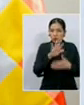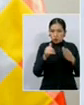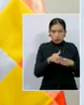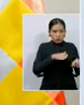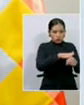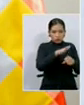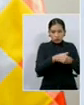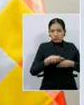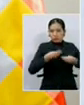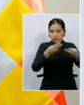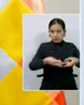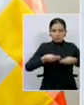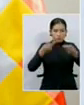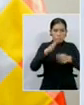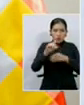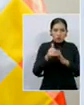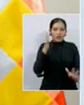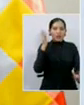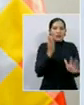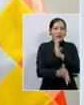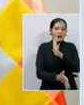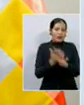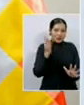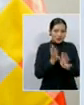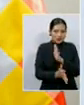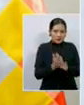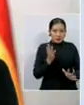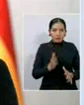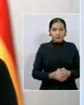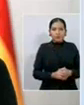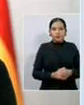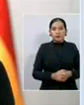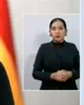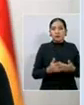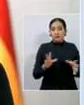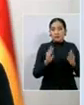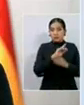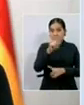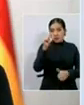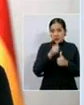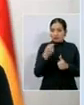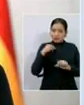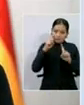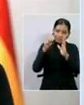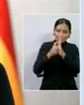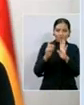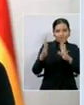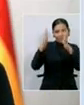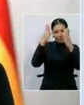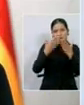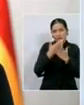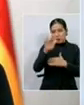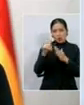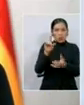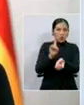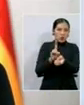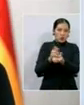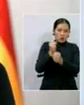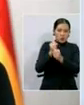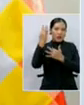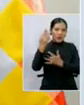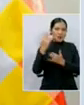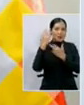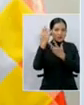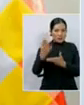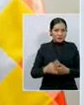haciendo y mostrar resultados de gestión, y aquellos indicadores no los estamos terminando. Al interior del instrumento político, sin duda que podemos tener diferencias,